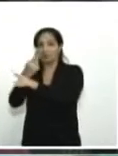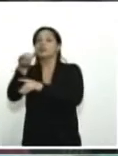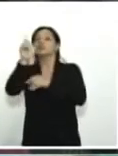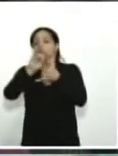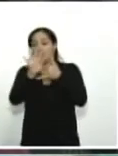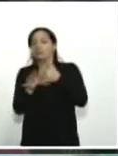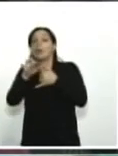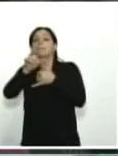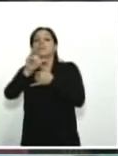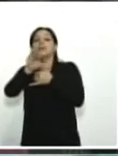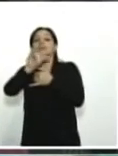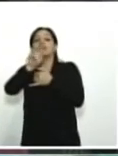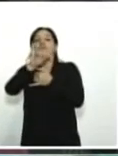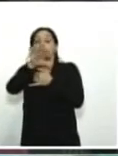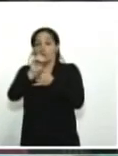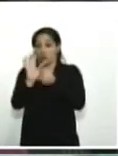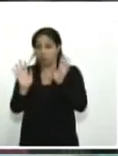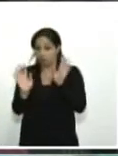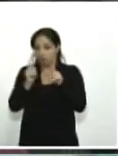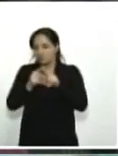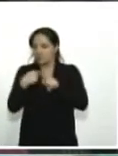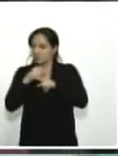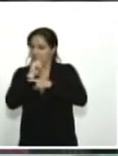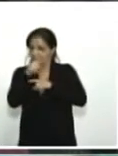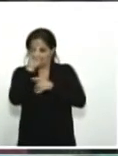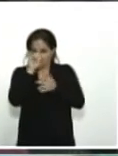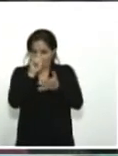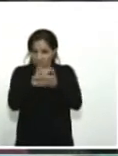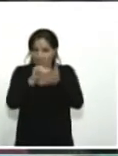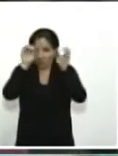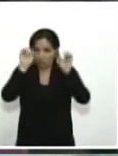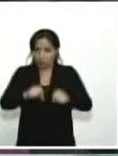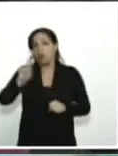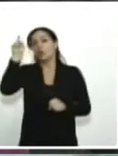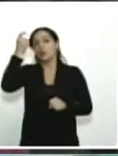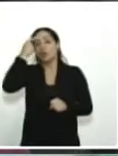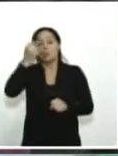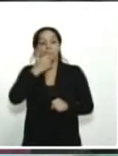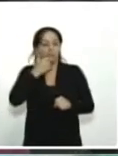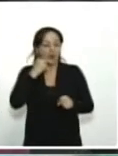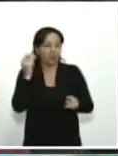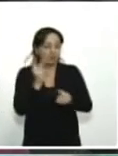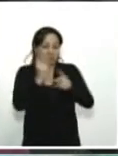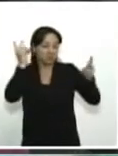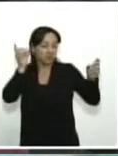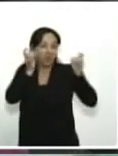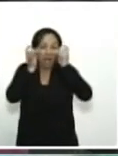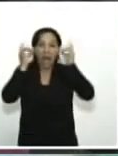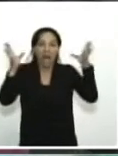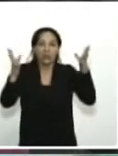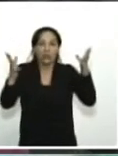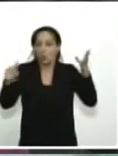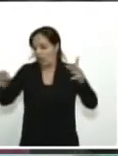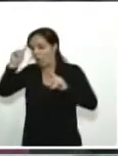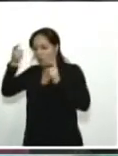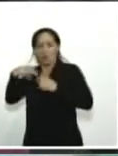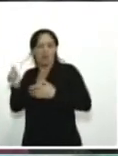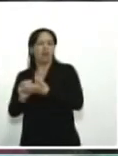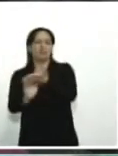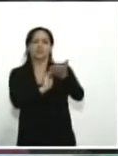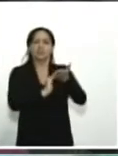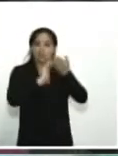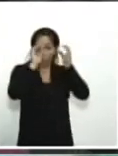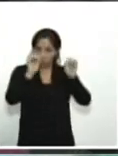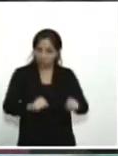dadas las condiciones para que el gobierno decrete una emergencia en ese sentido para poder